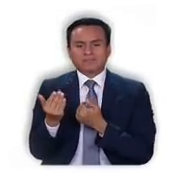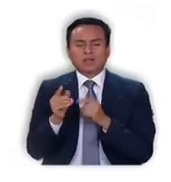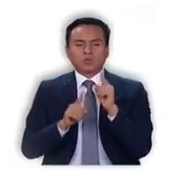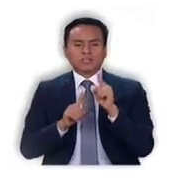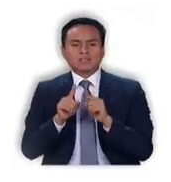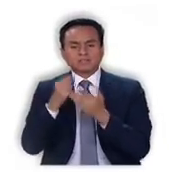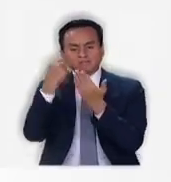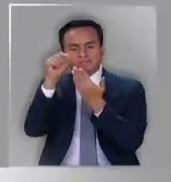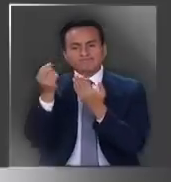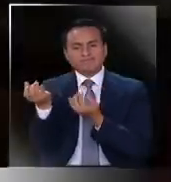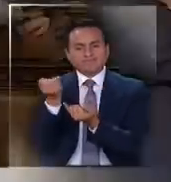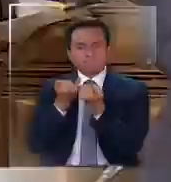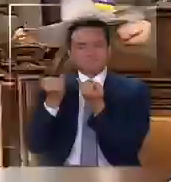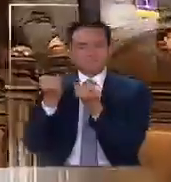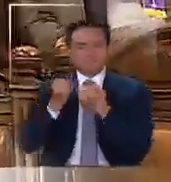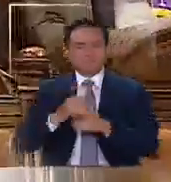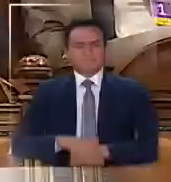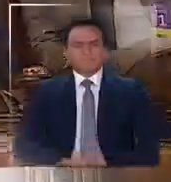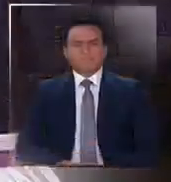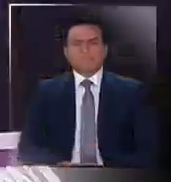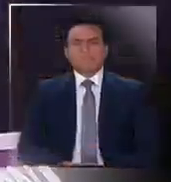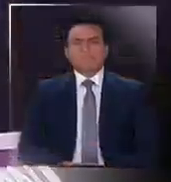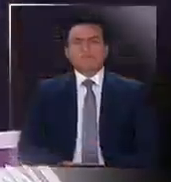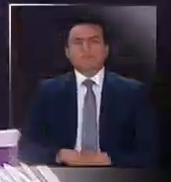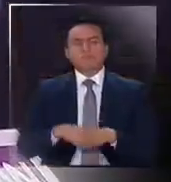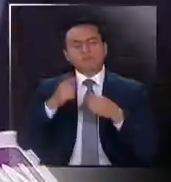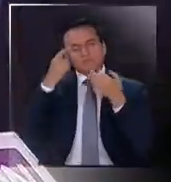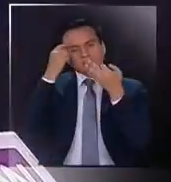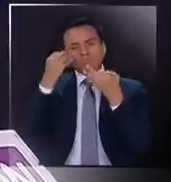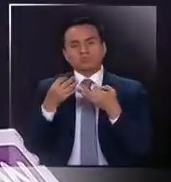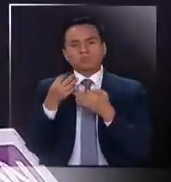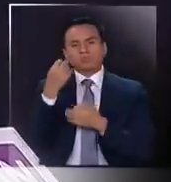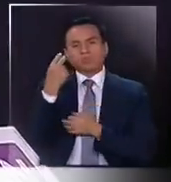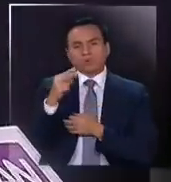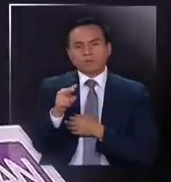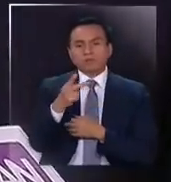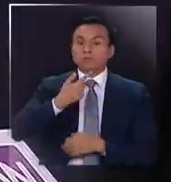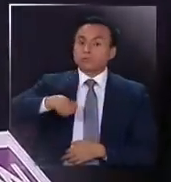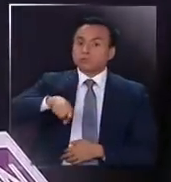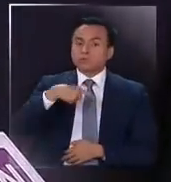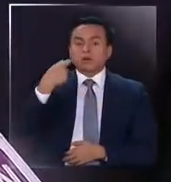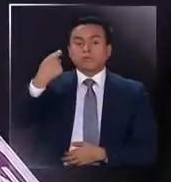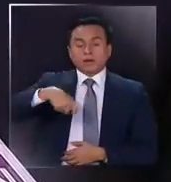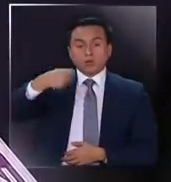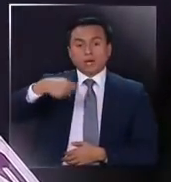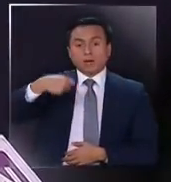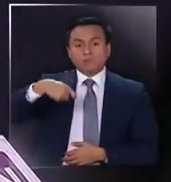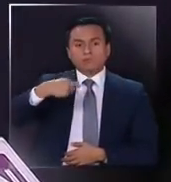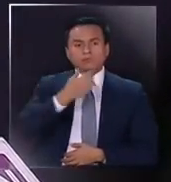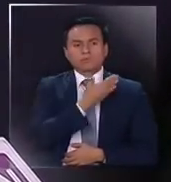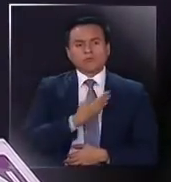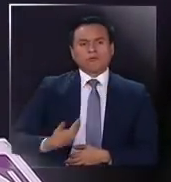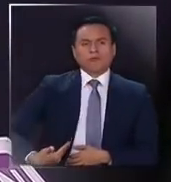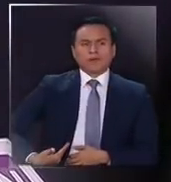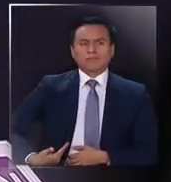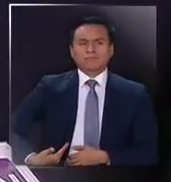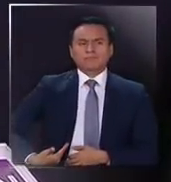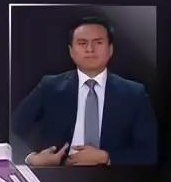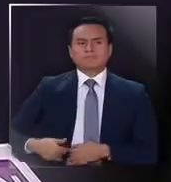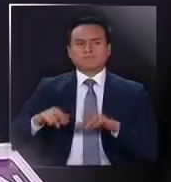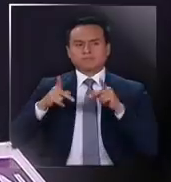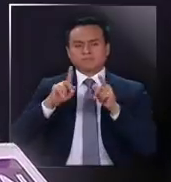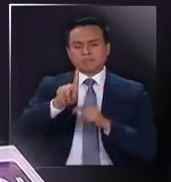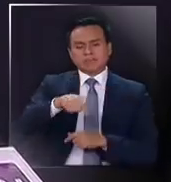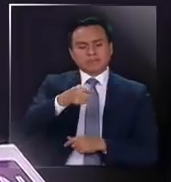algunas declaraciones. Por una decisión propia y que nosotros valoramos como gobierno, él